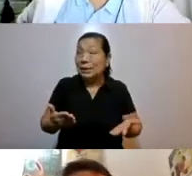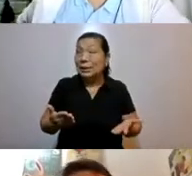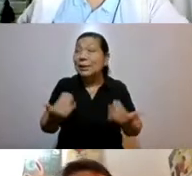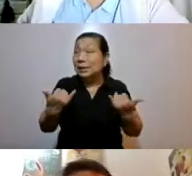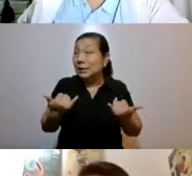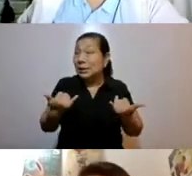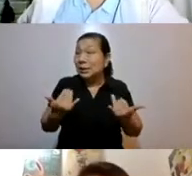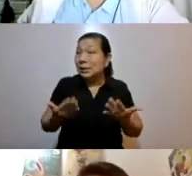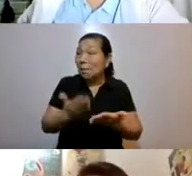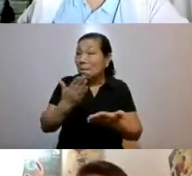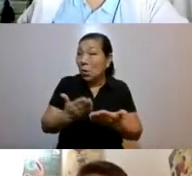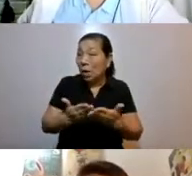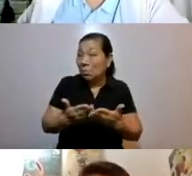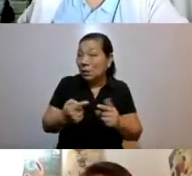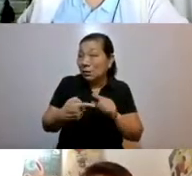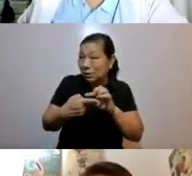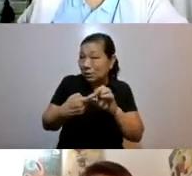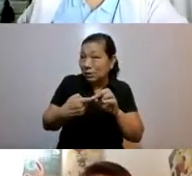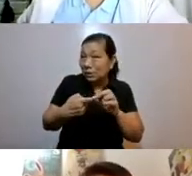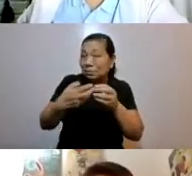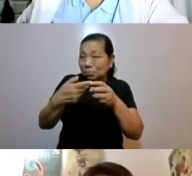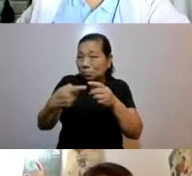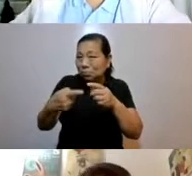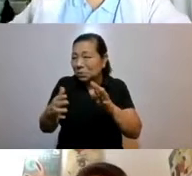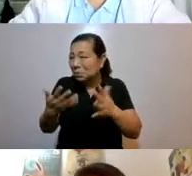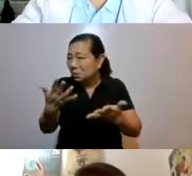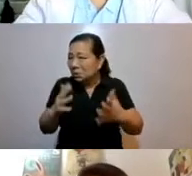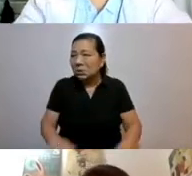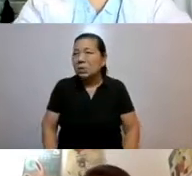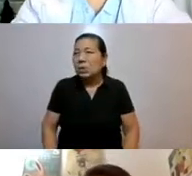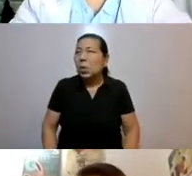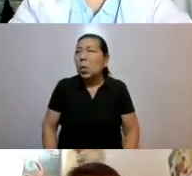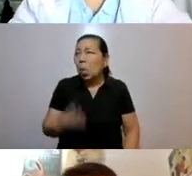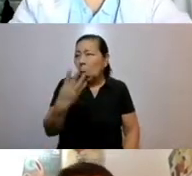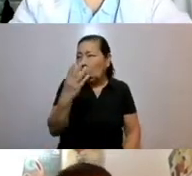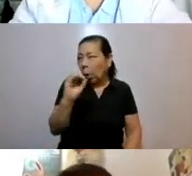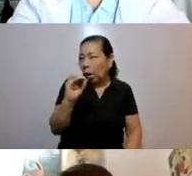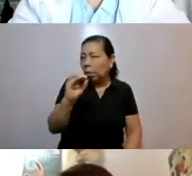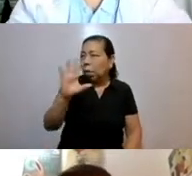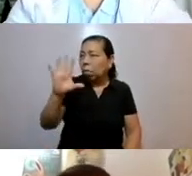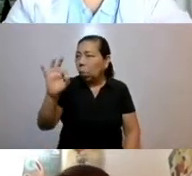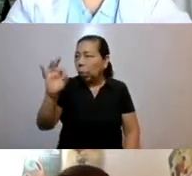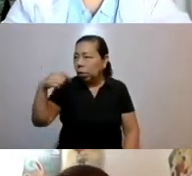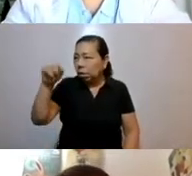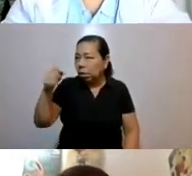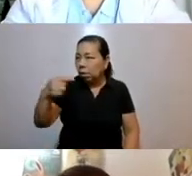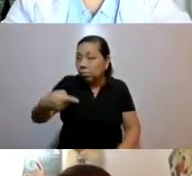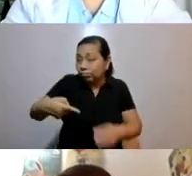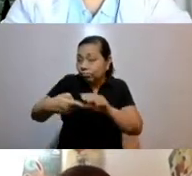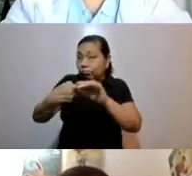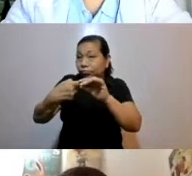es una de las causas orgánicas de la disfunción eréctil. Aproximadamente un 40-50% de disfunciones